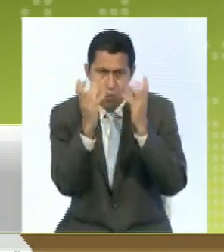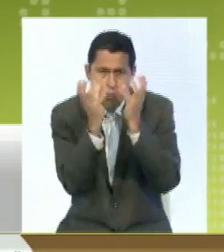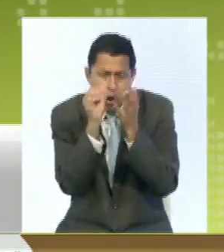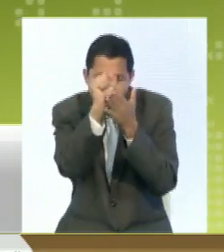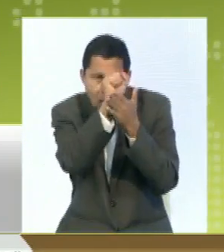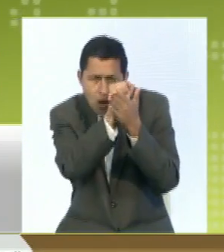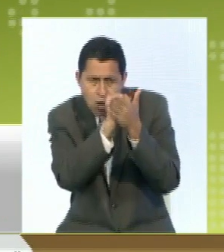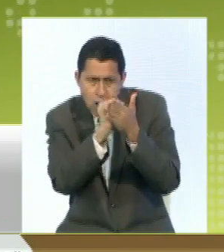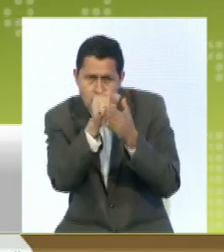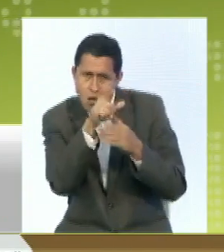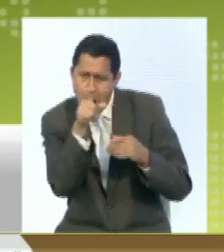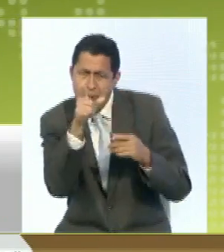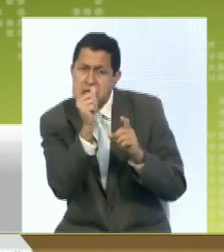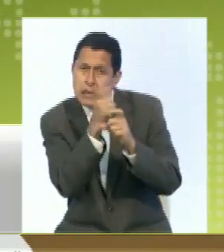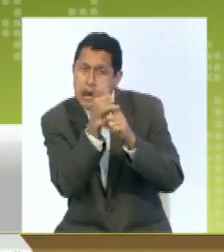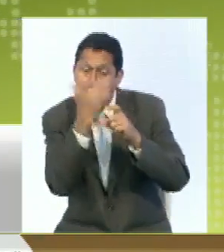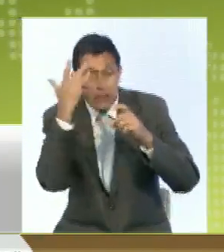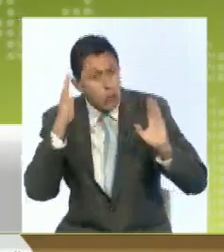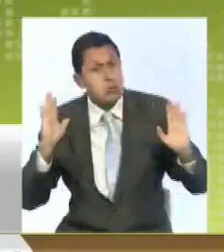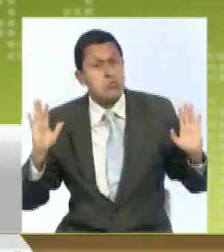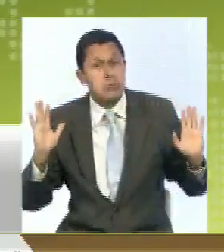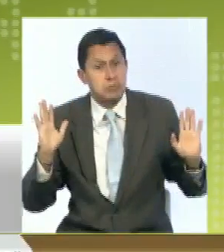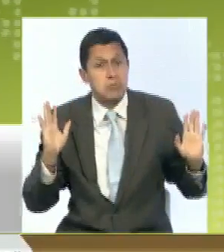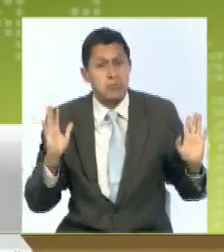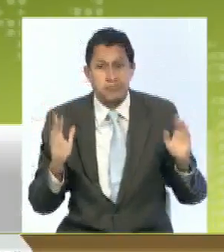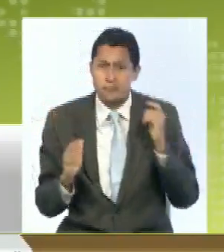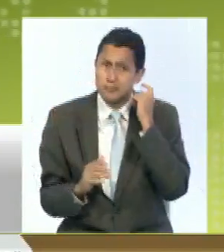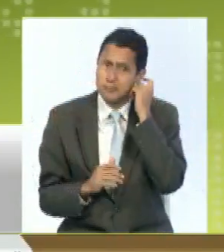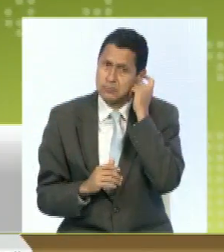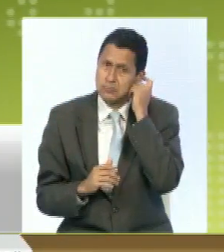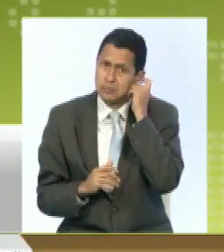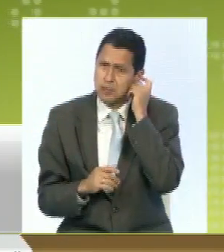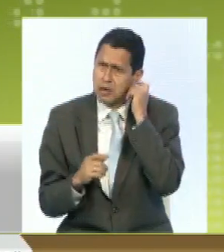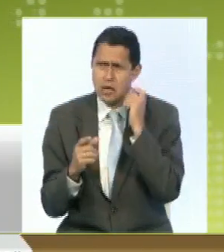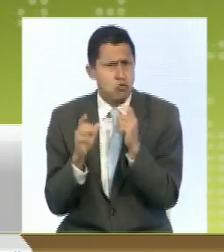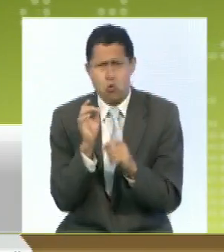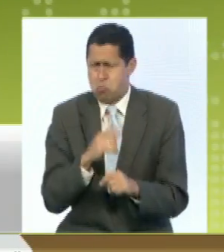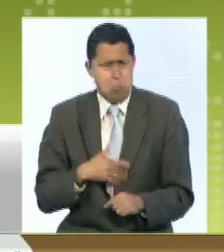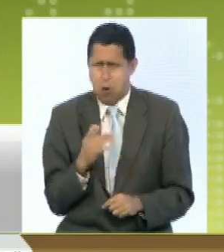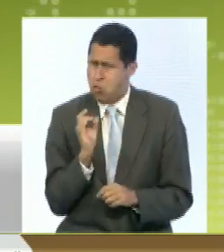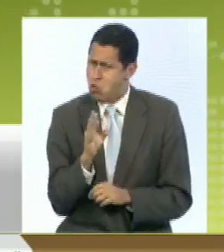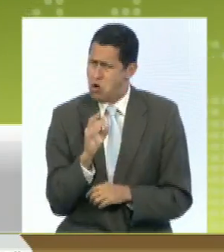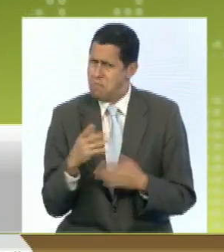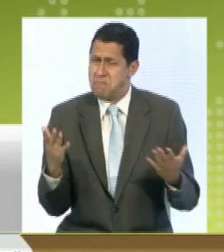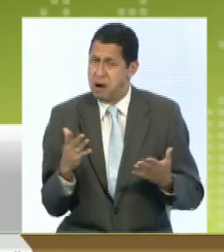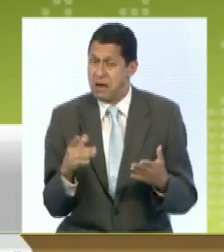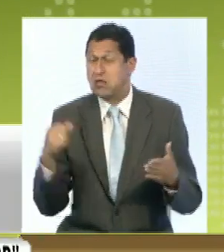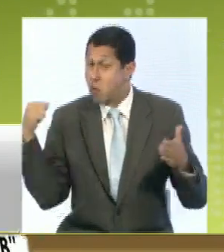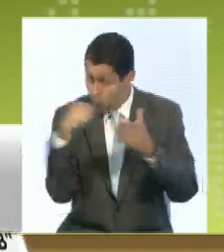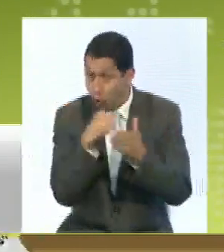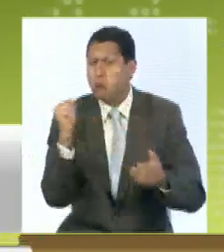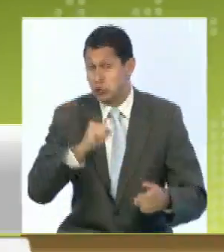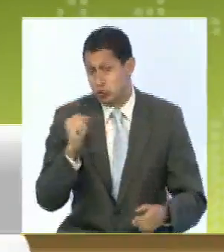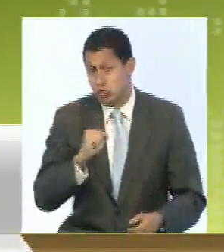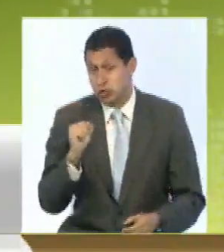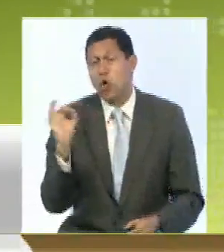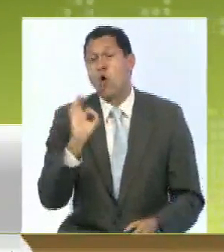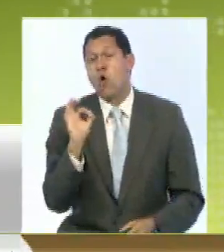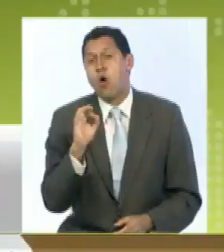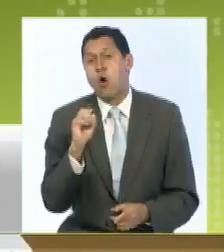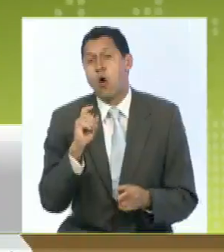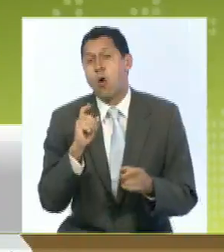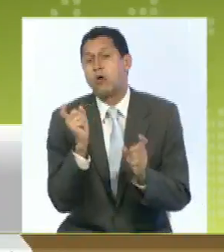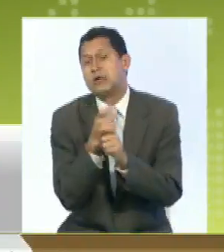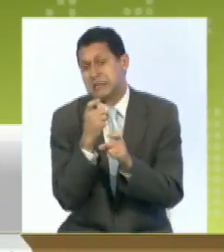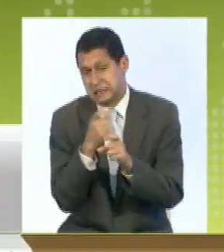descartar si no hay una tumoración del testículo pues como diría el del testículo no debería doler a menos que recibe algún golpe o si tiene alguna lesión tumoral